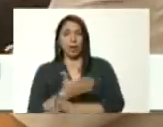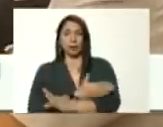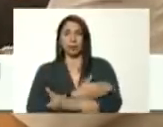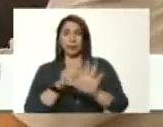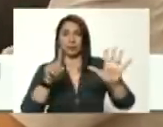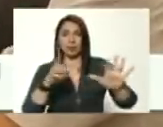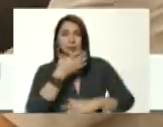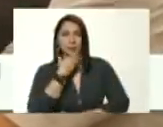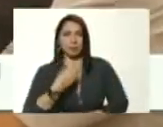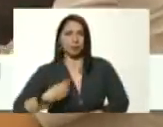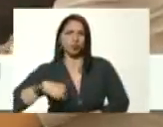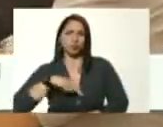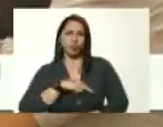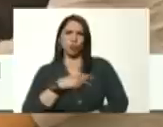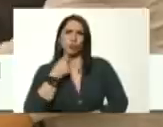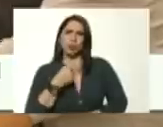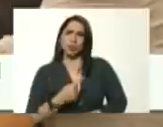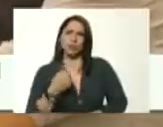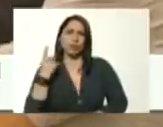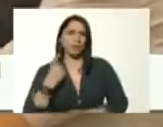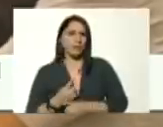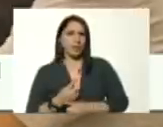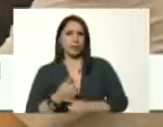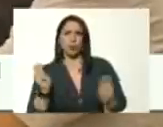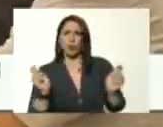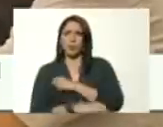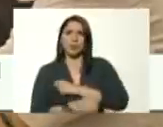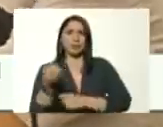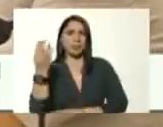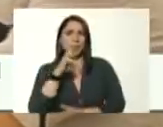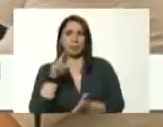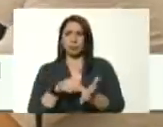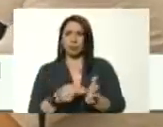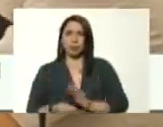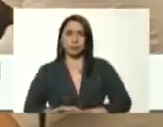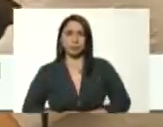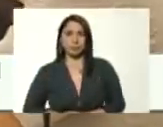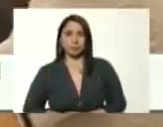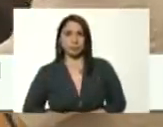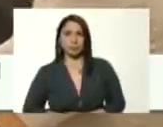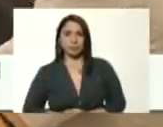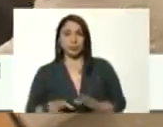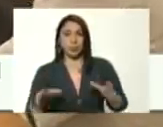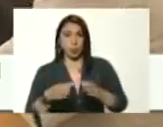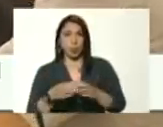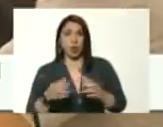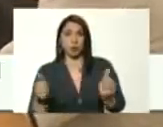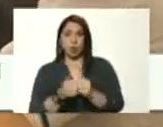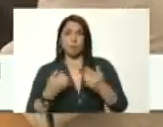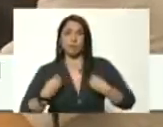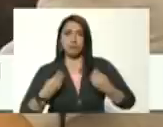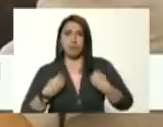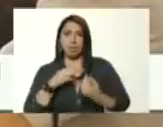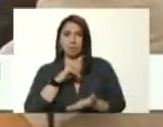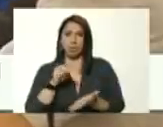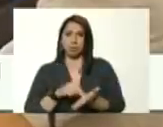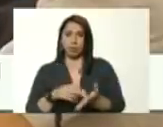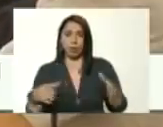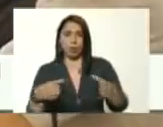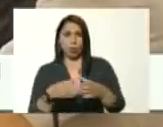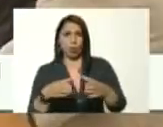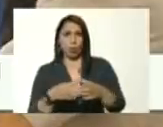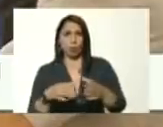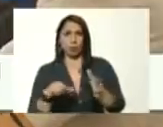nosotros dijimos que teníamos que convertir la asamblea nacional en un órgano de convivencia nacional un órgano donde